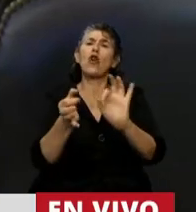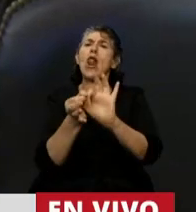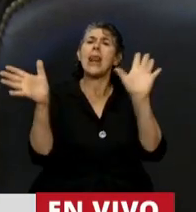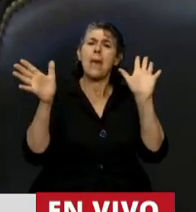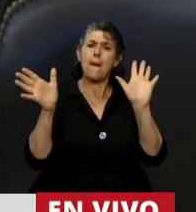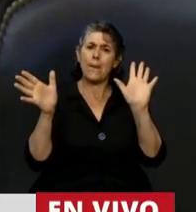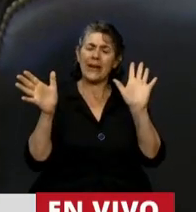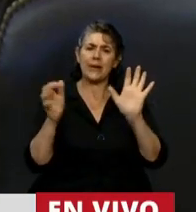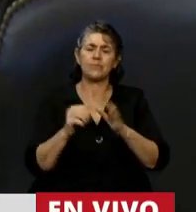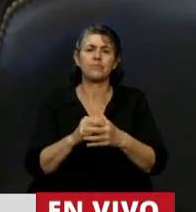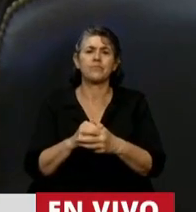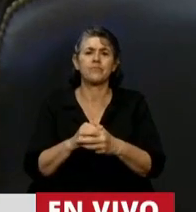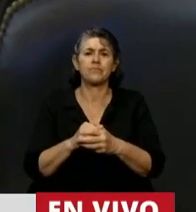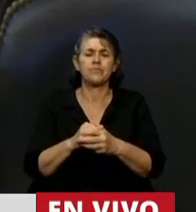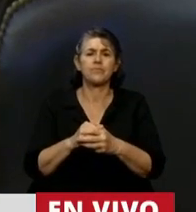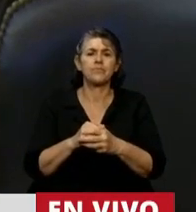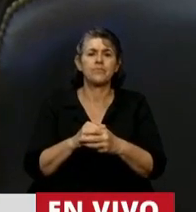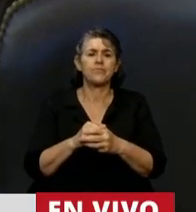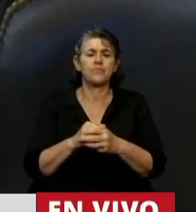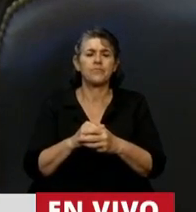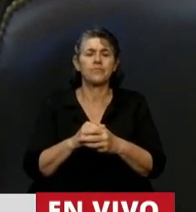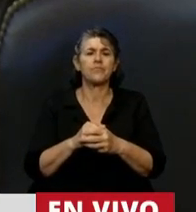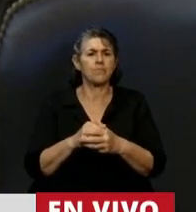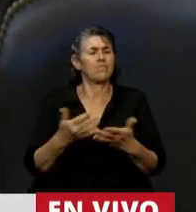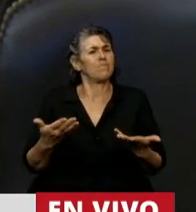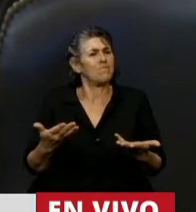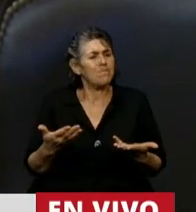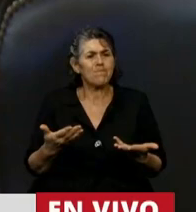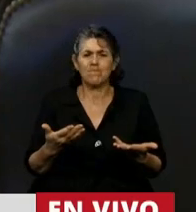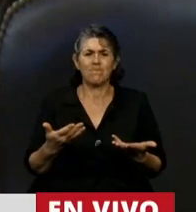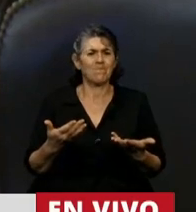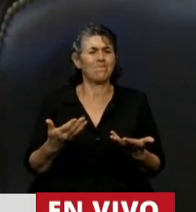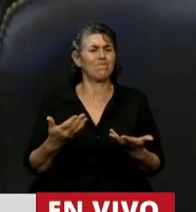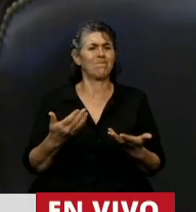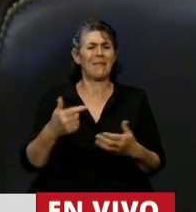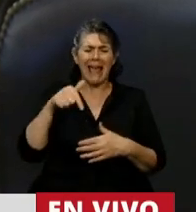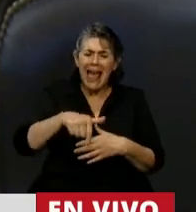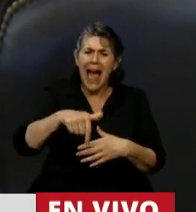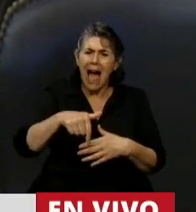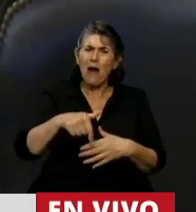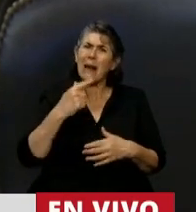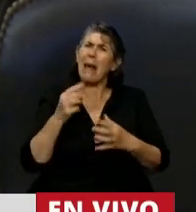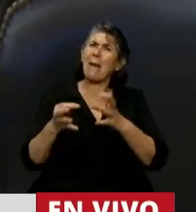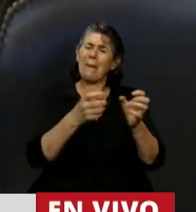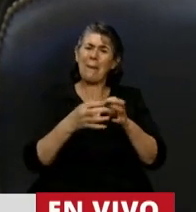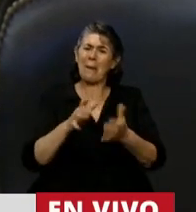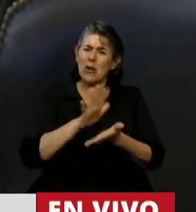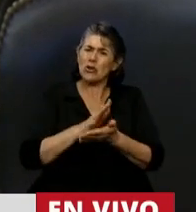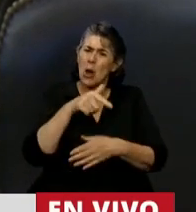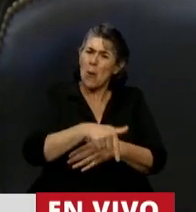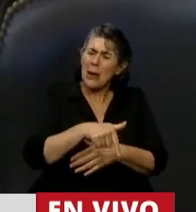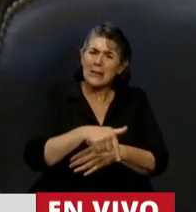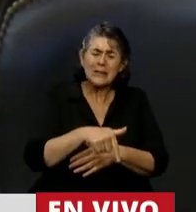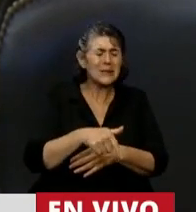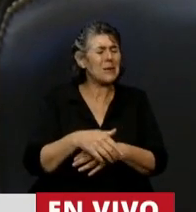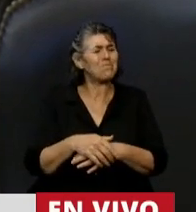señor presidente, que a pesar de la rapidez y de la falta de sentido de oportunidad de este proyecto, he seguido, como la vez